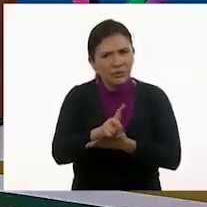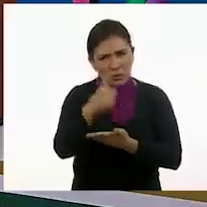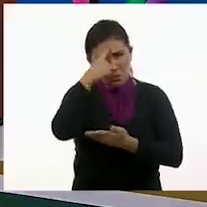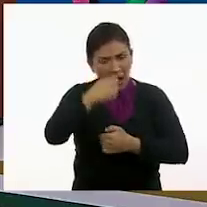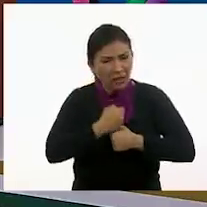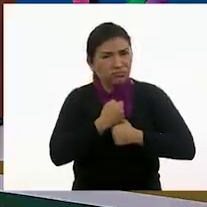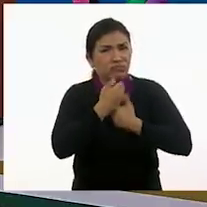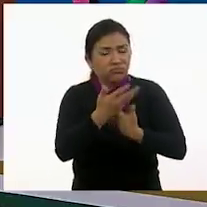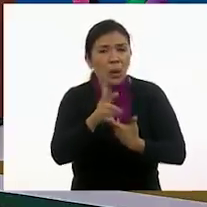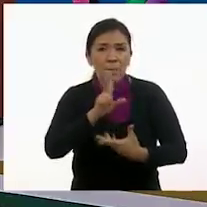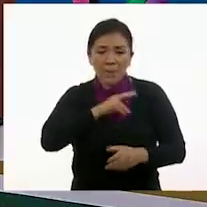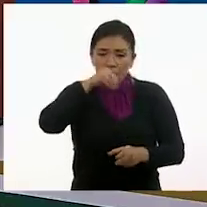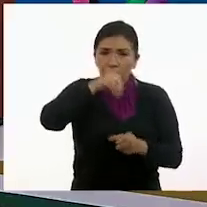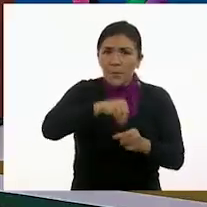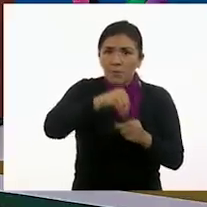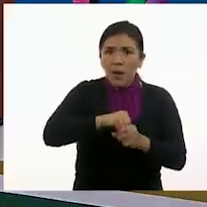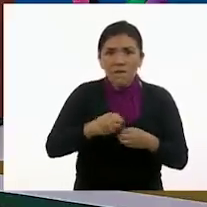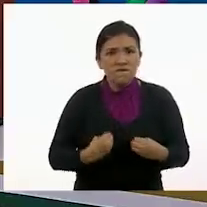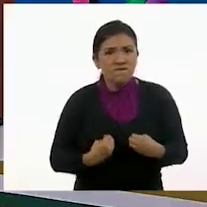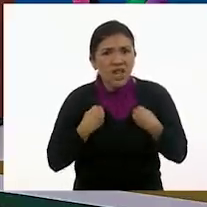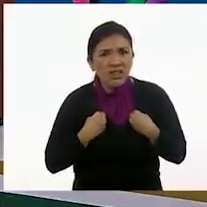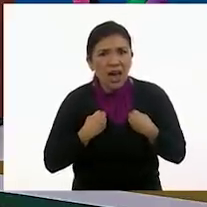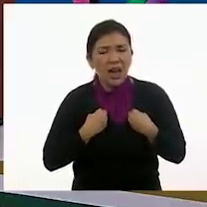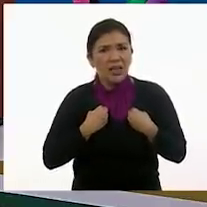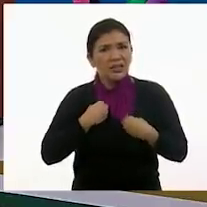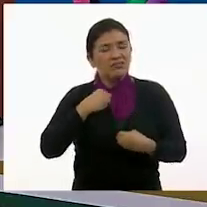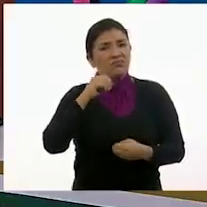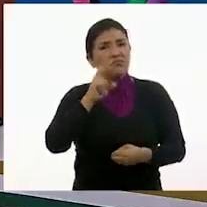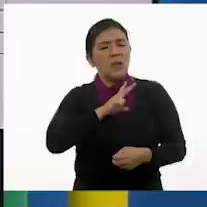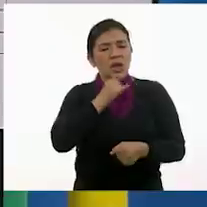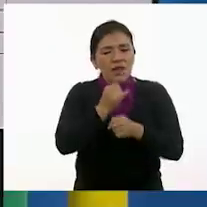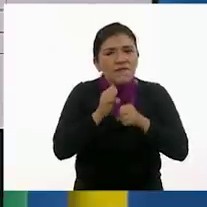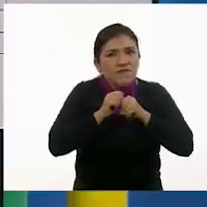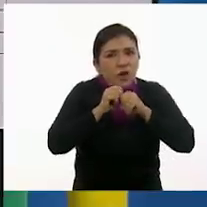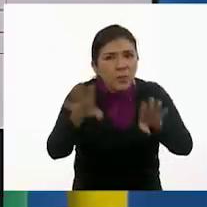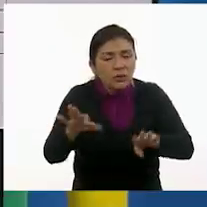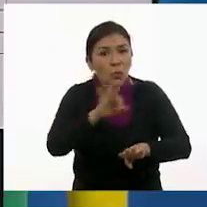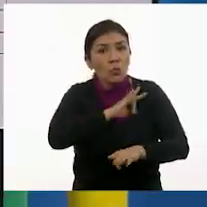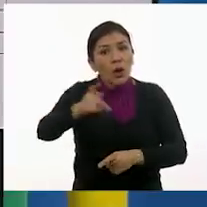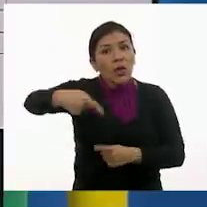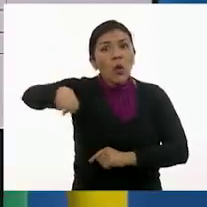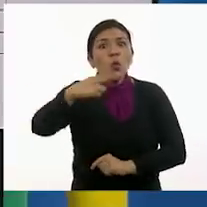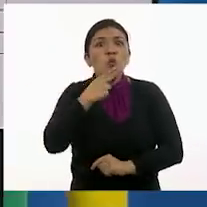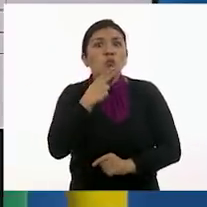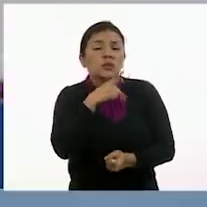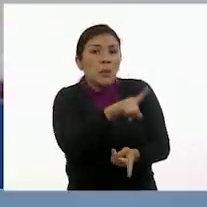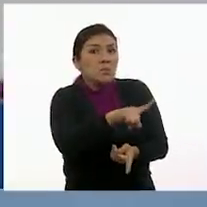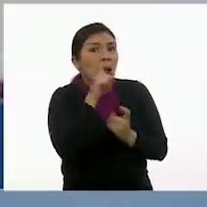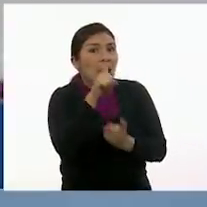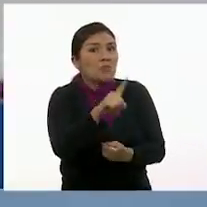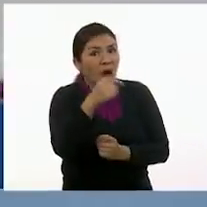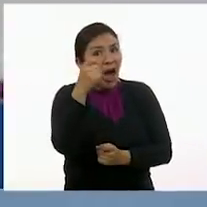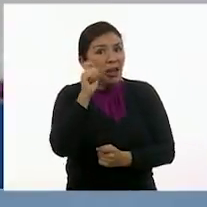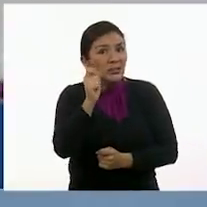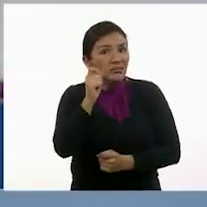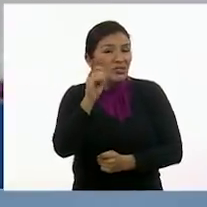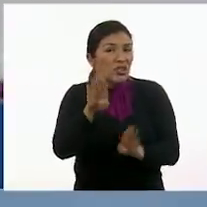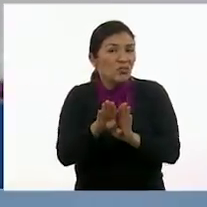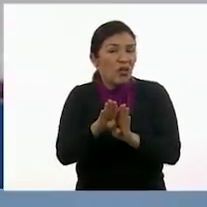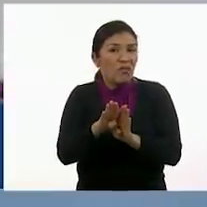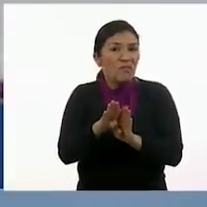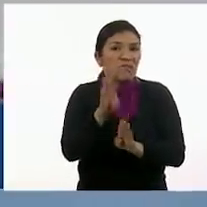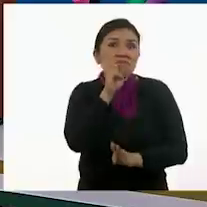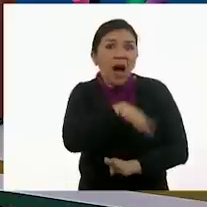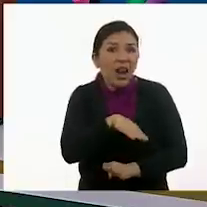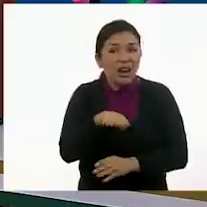conocer nuestra vida personal, datos o información que pueda ser usado por otras personas. ¿Estamos hablando de